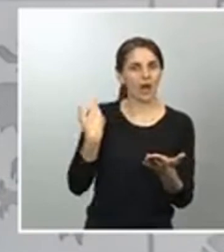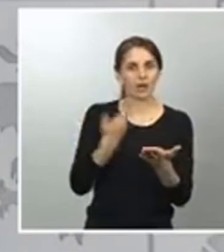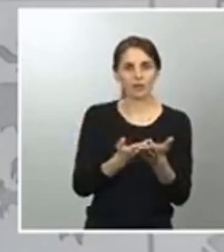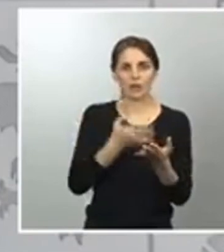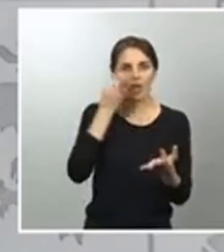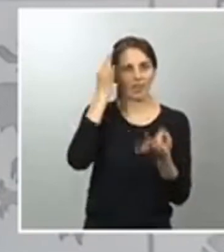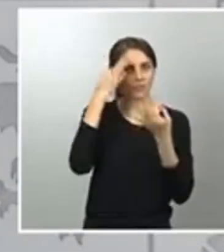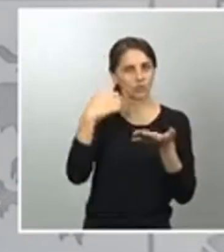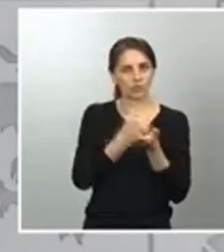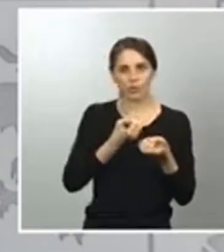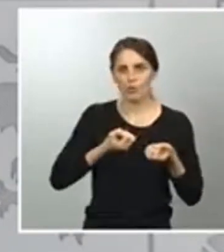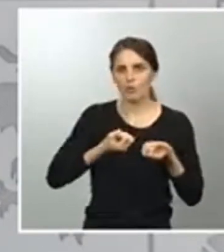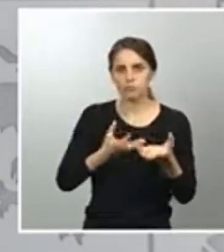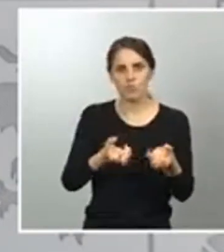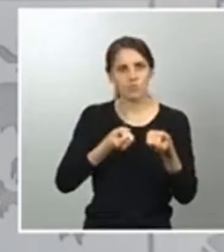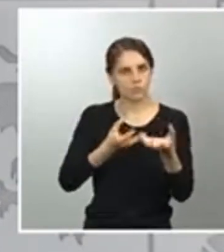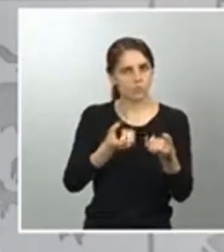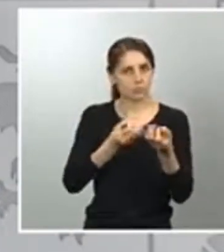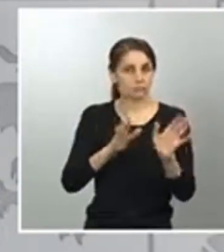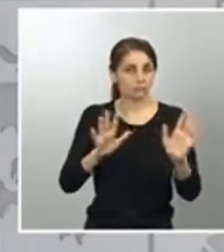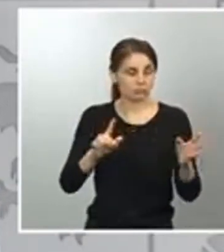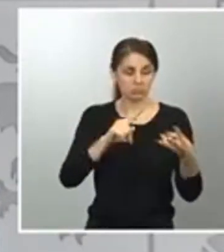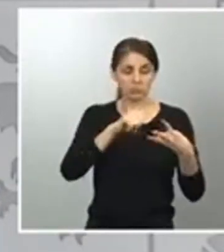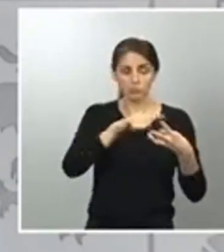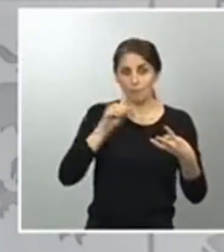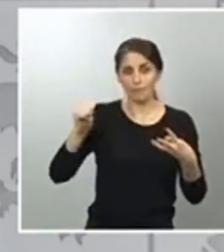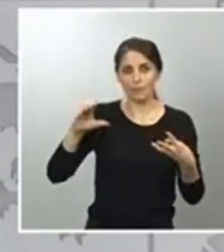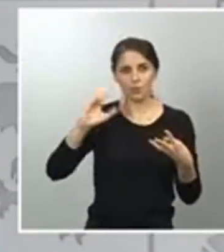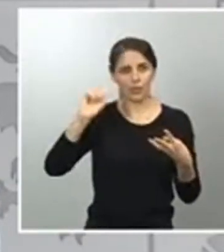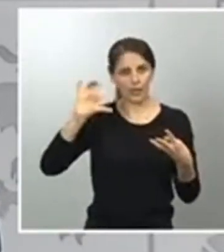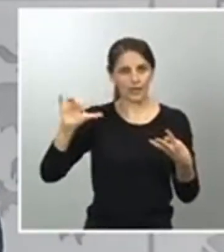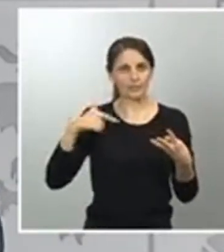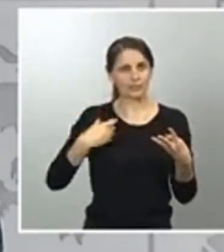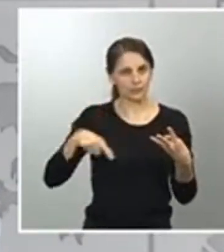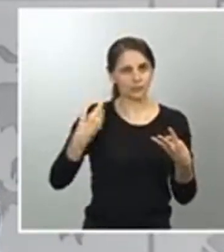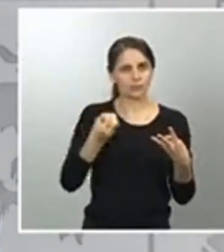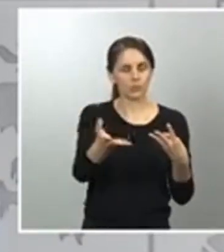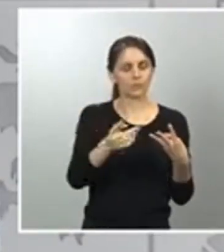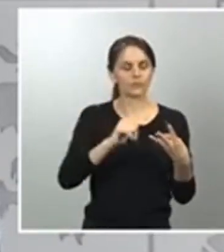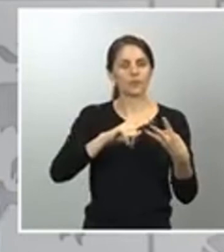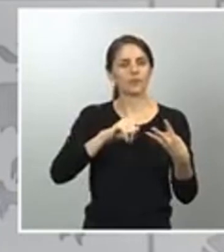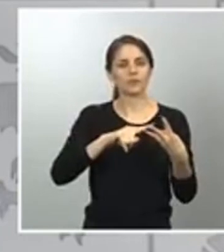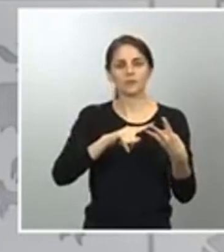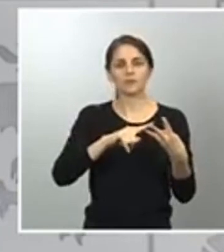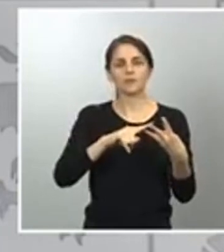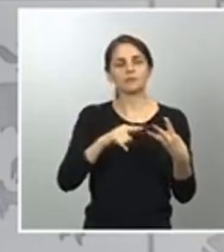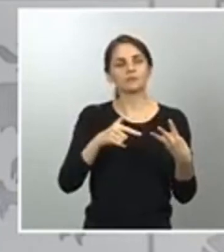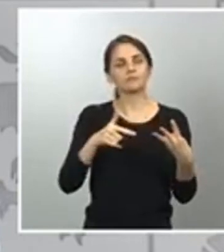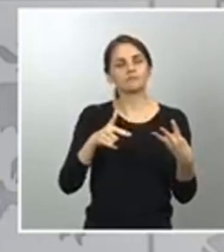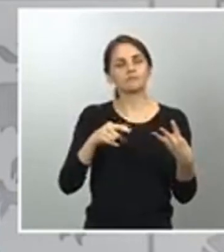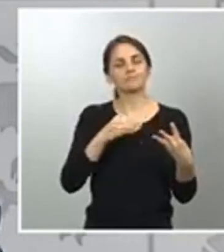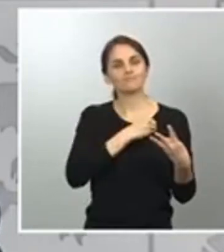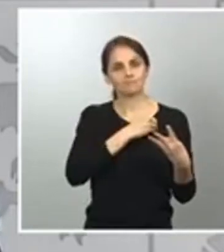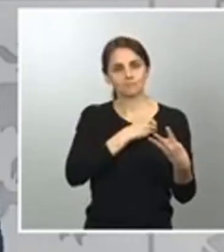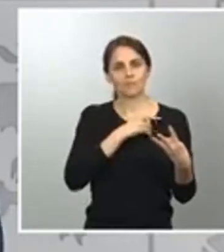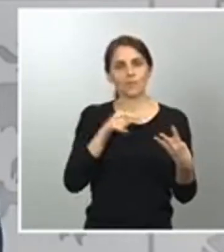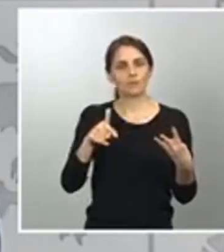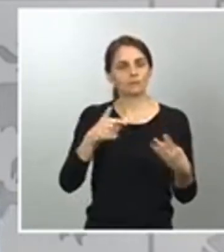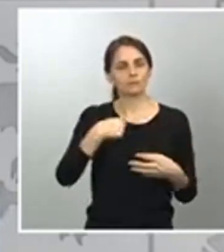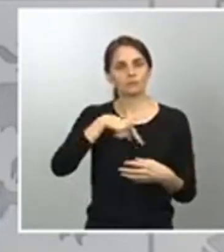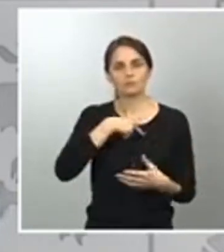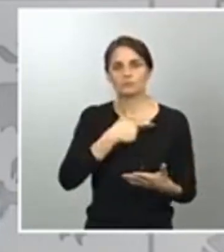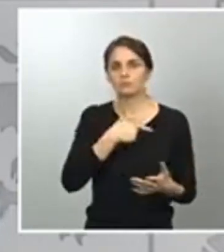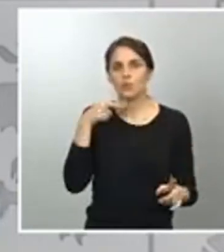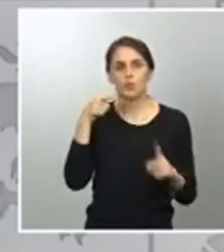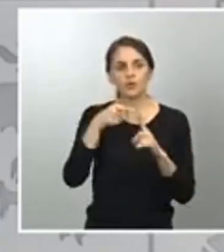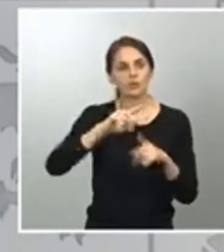estamos dando. En segundo lugar, decirles que la principal obsesión que ha tenido el Gobierno de España ha sido el de dotar y proveer de EPIs a